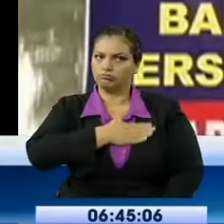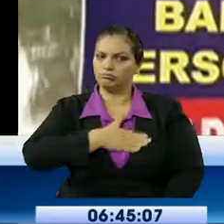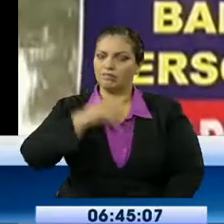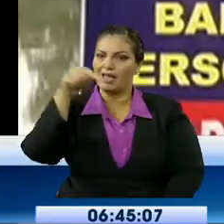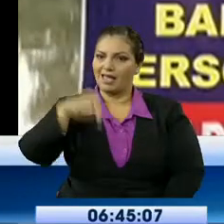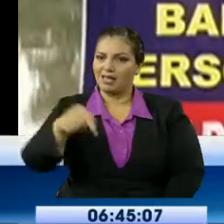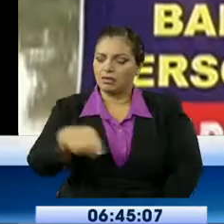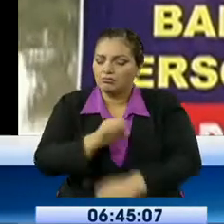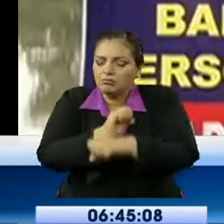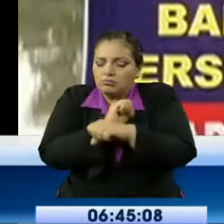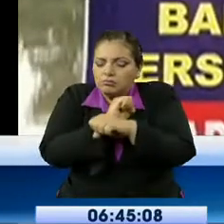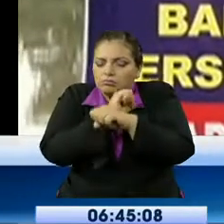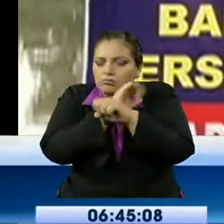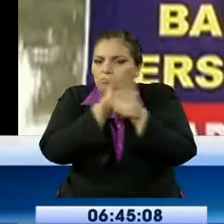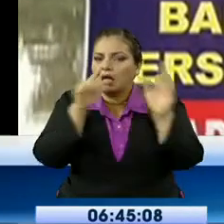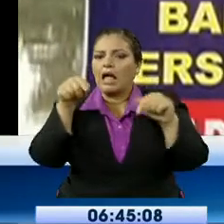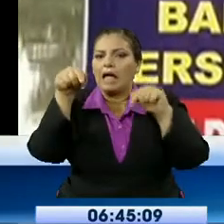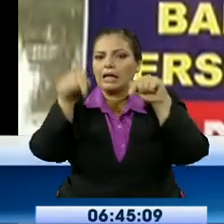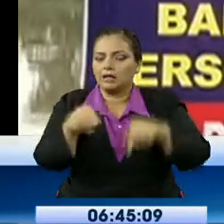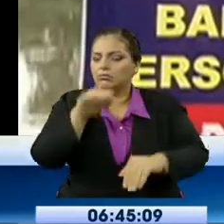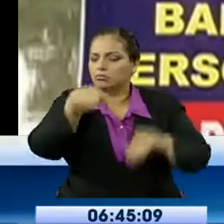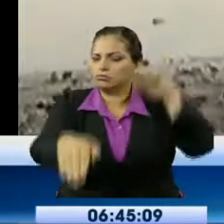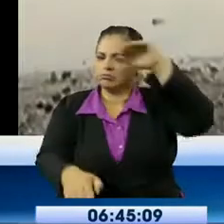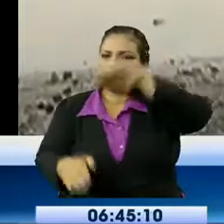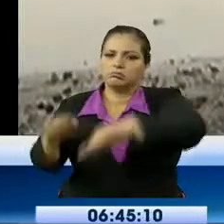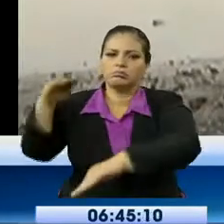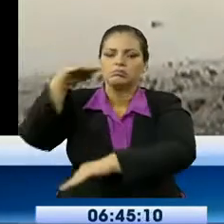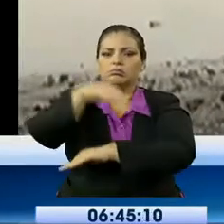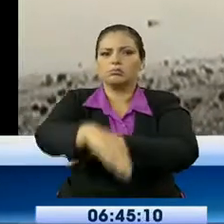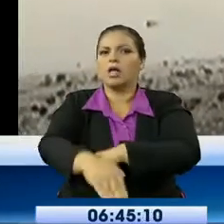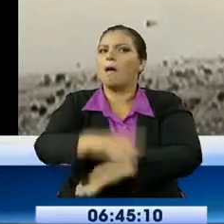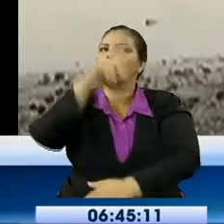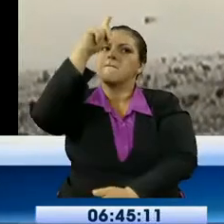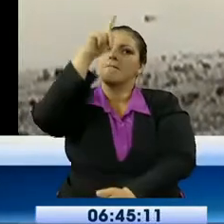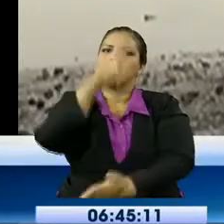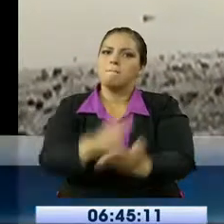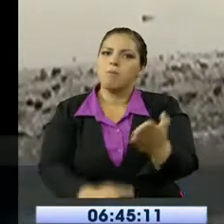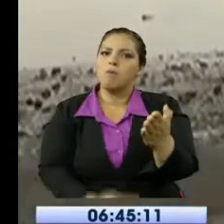turístico en los horarios que está prohibido, informó Luxiola Salazar.